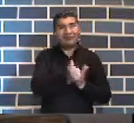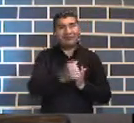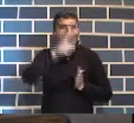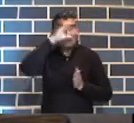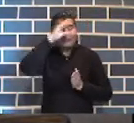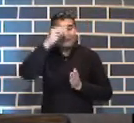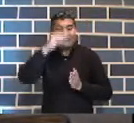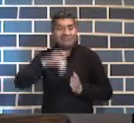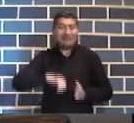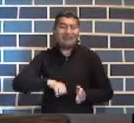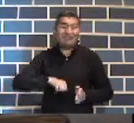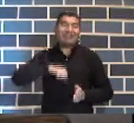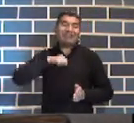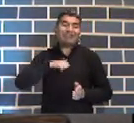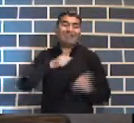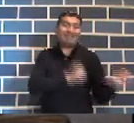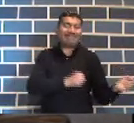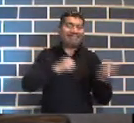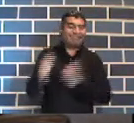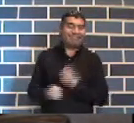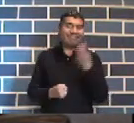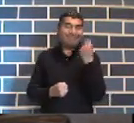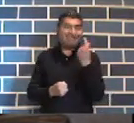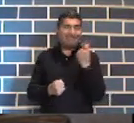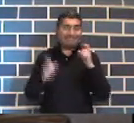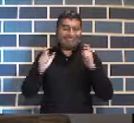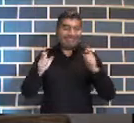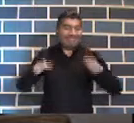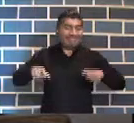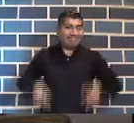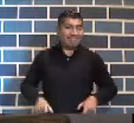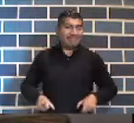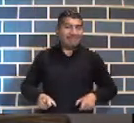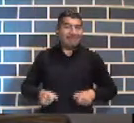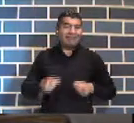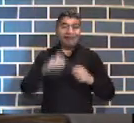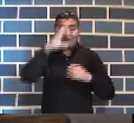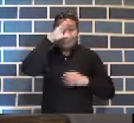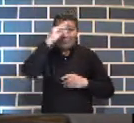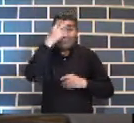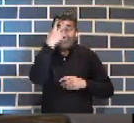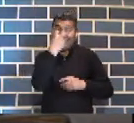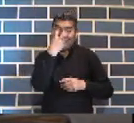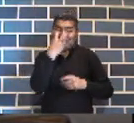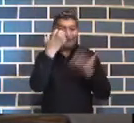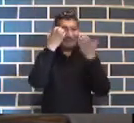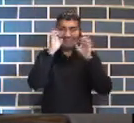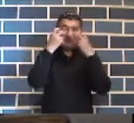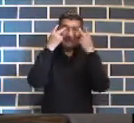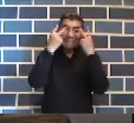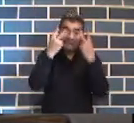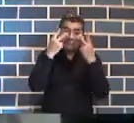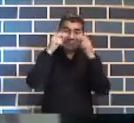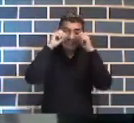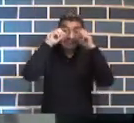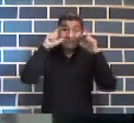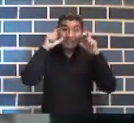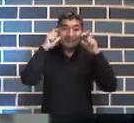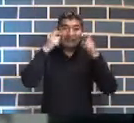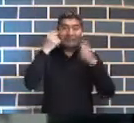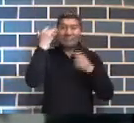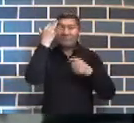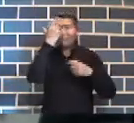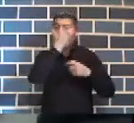hombre endiosado del poder y del dinero del hombre ciego que no es capaz de leer el sentido y la